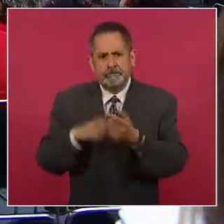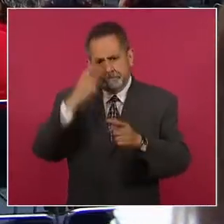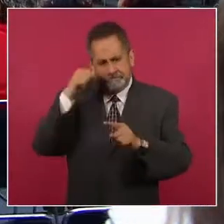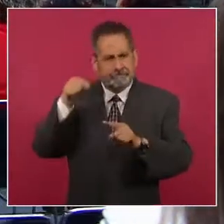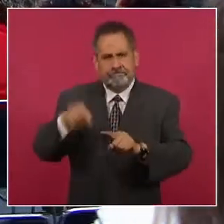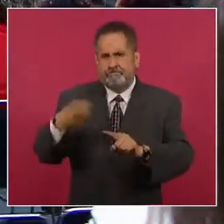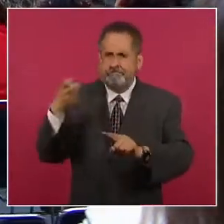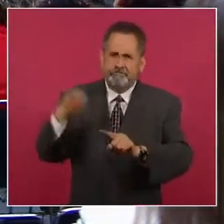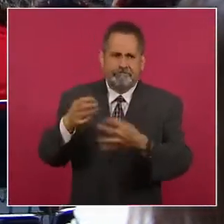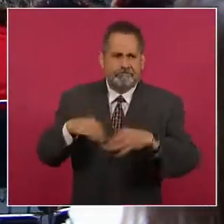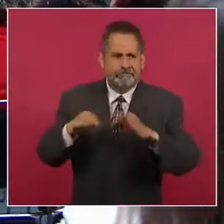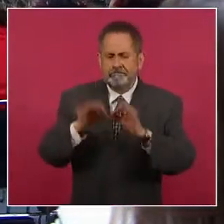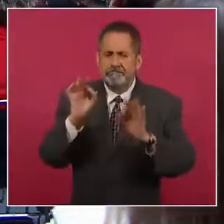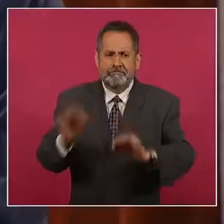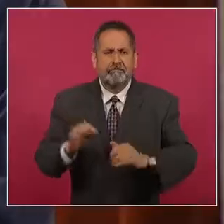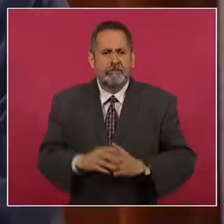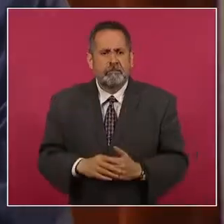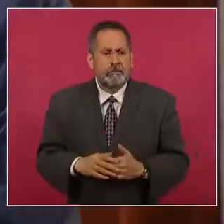fundamental,